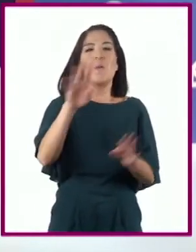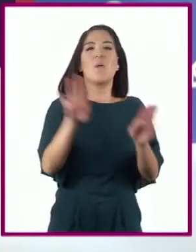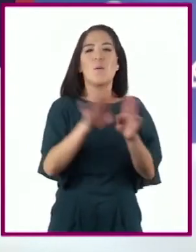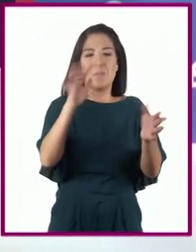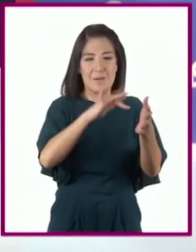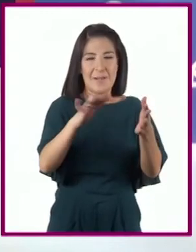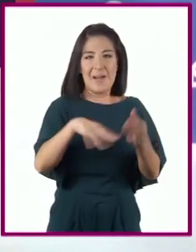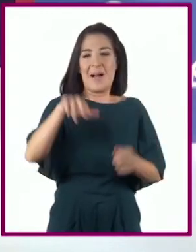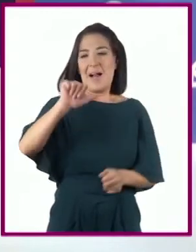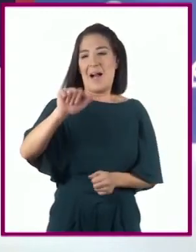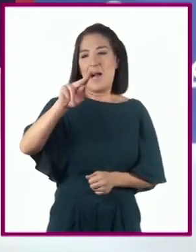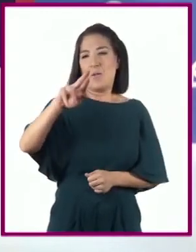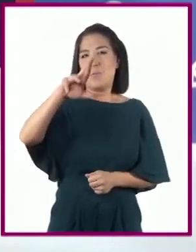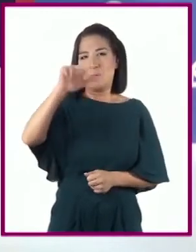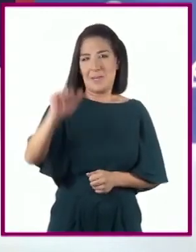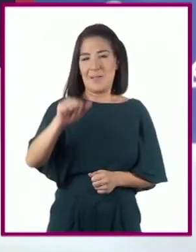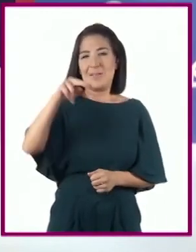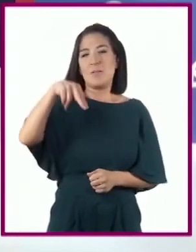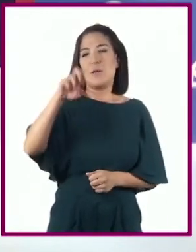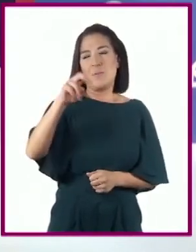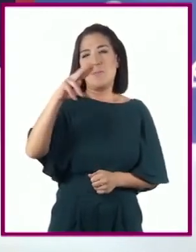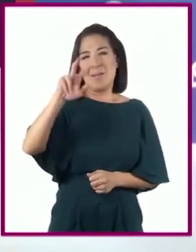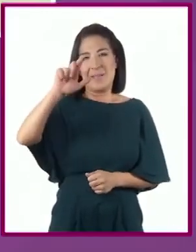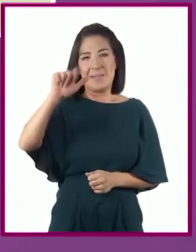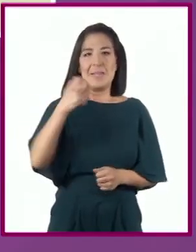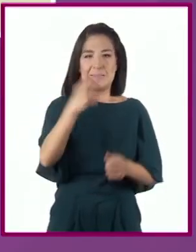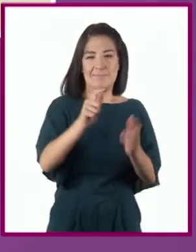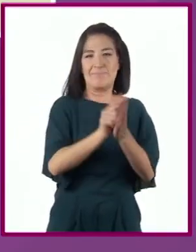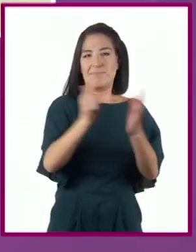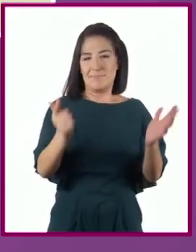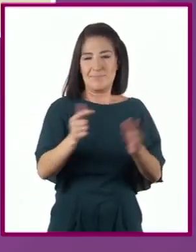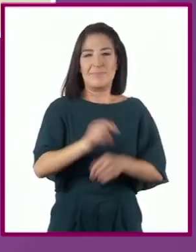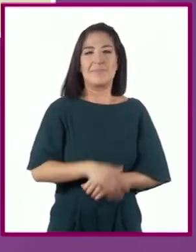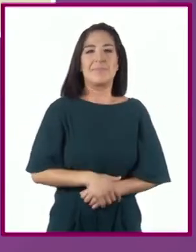novela Aura, que se nos presenta en nuestro libro de texto.